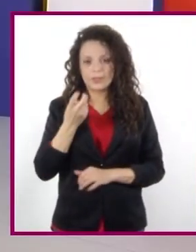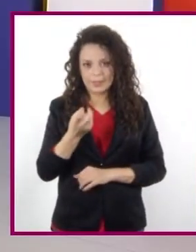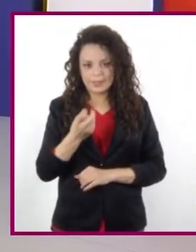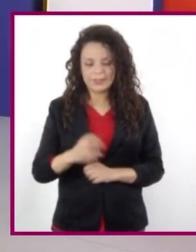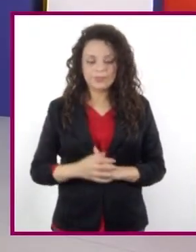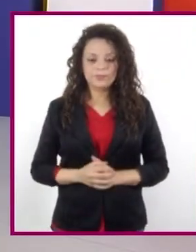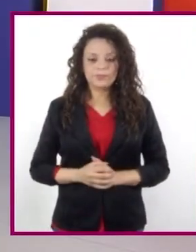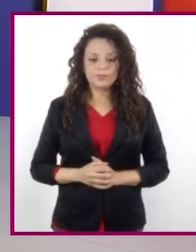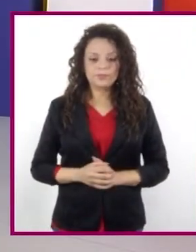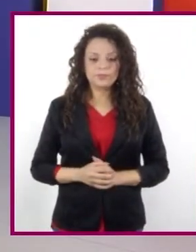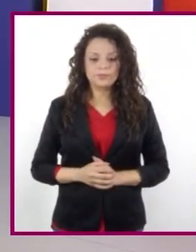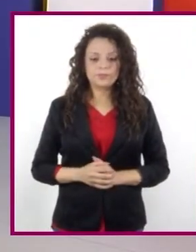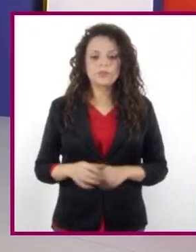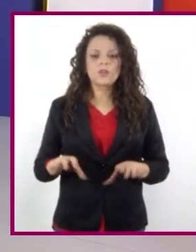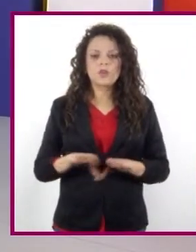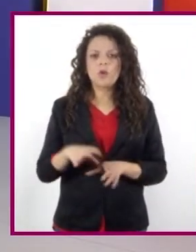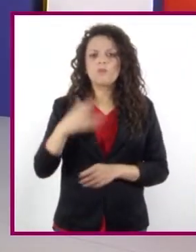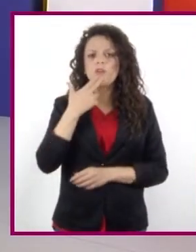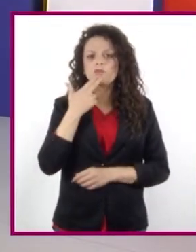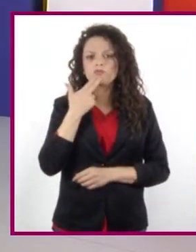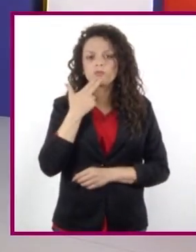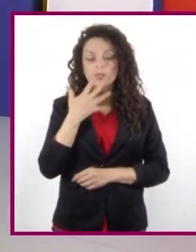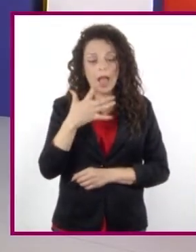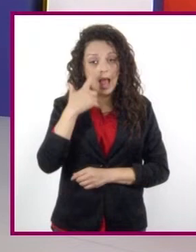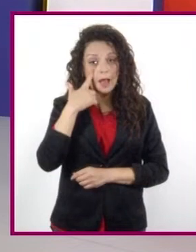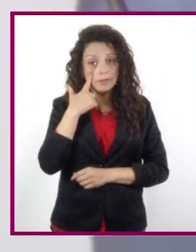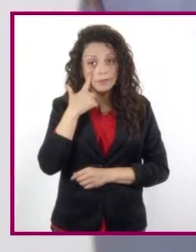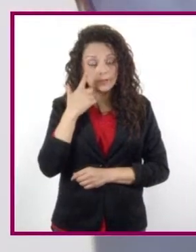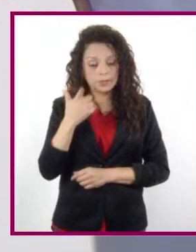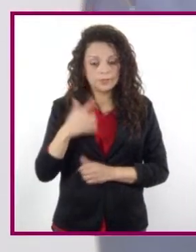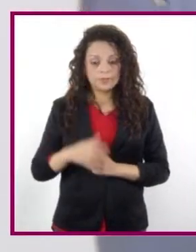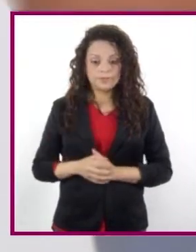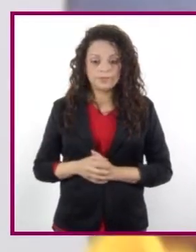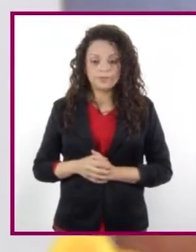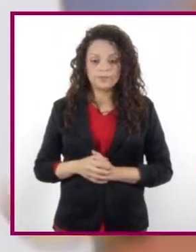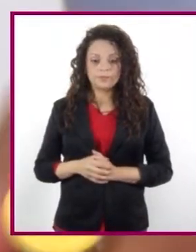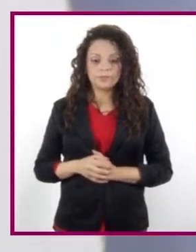El funcionamiento es el siguiente. Al accionar el botón,